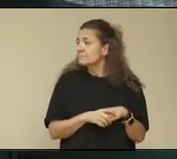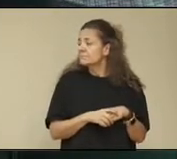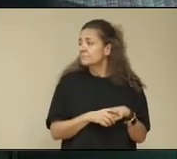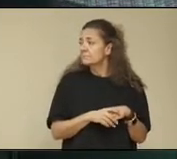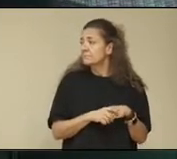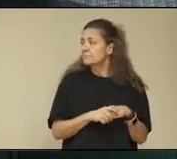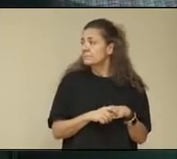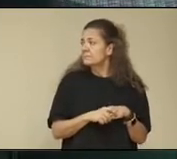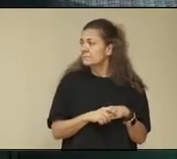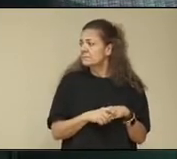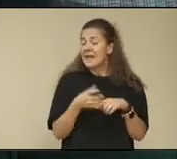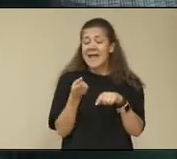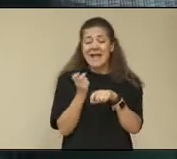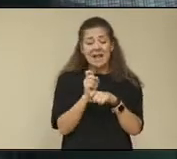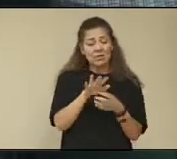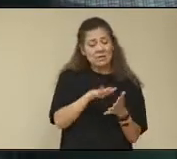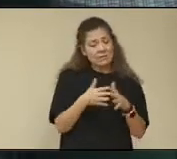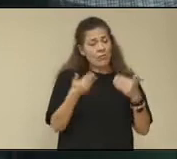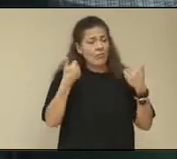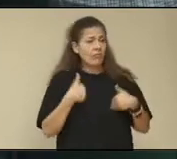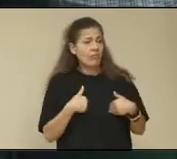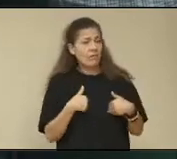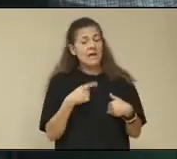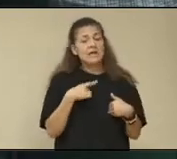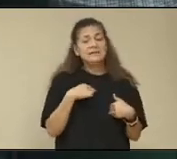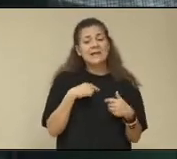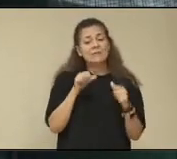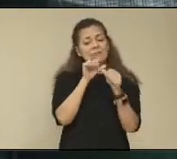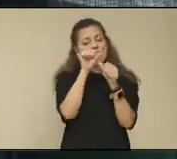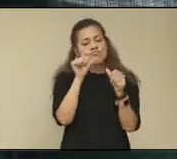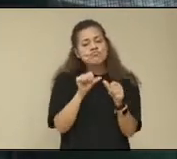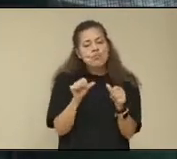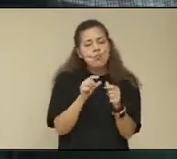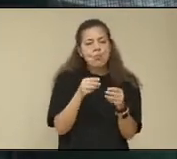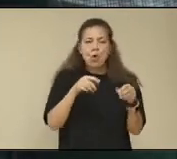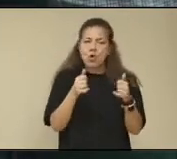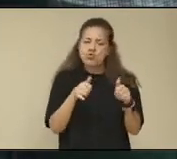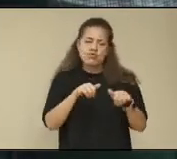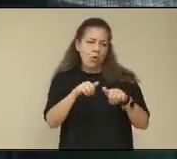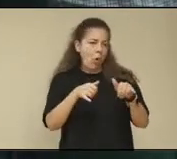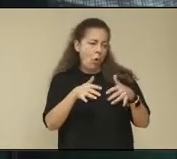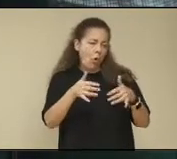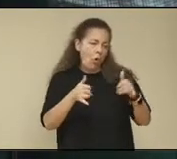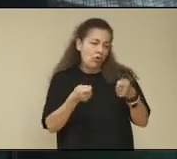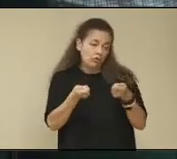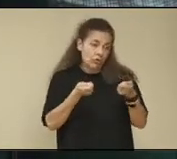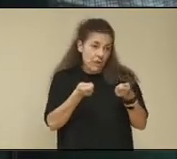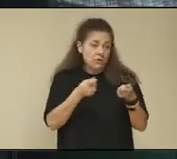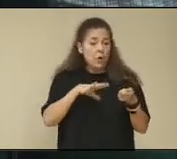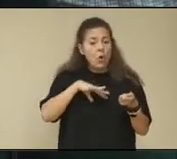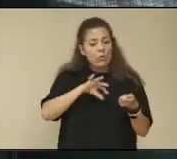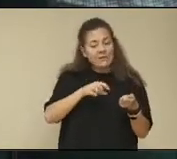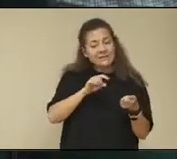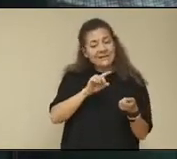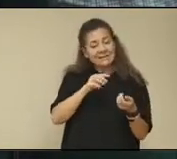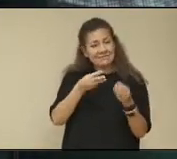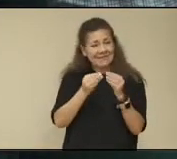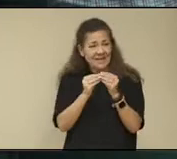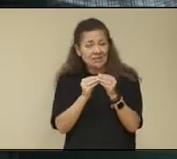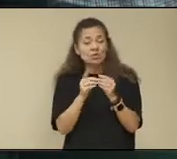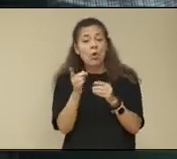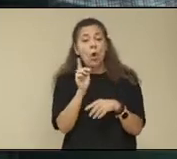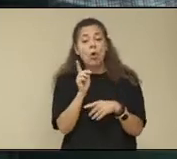los ratones humanizados son ratones que están modificados genéticamente, pueden ser transgénicos o pueden ser